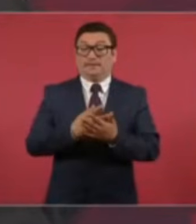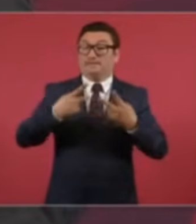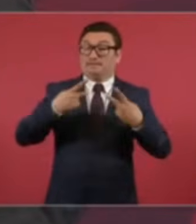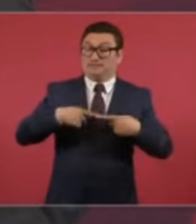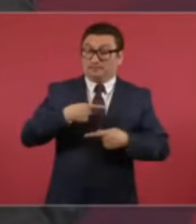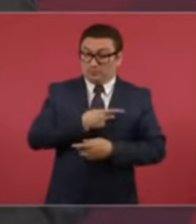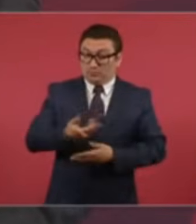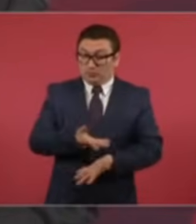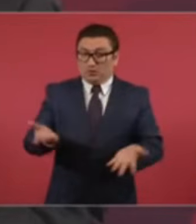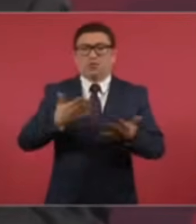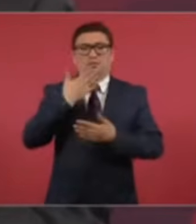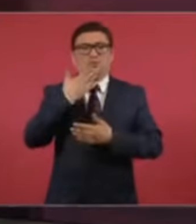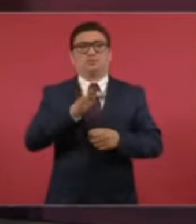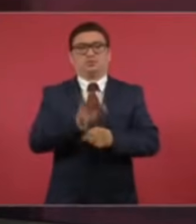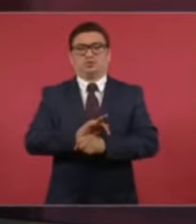Le ha ido bien a todos,